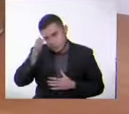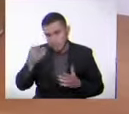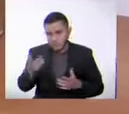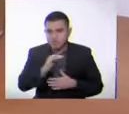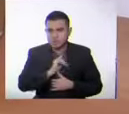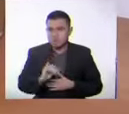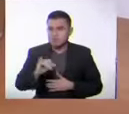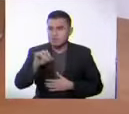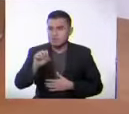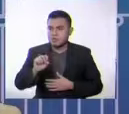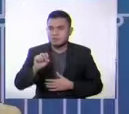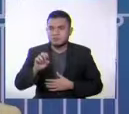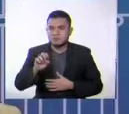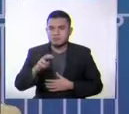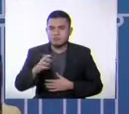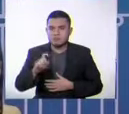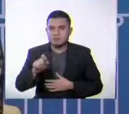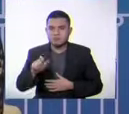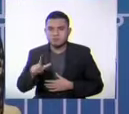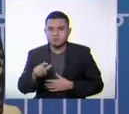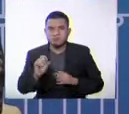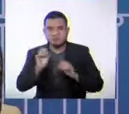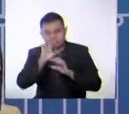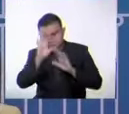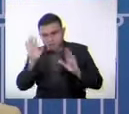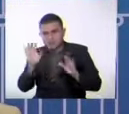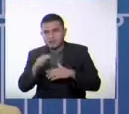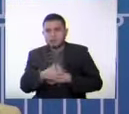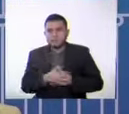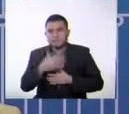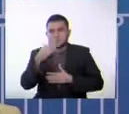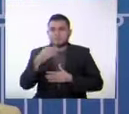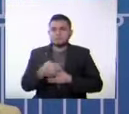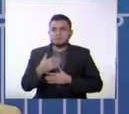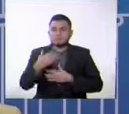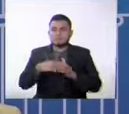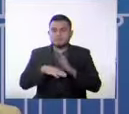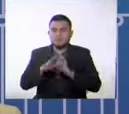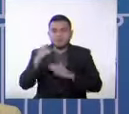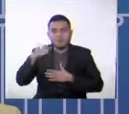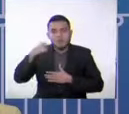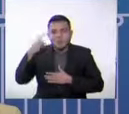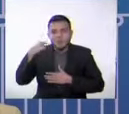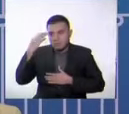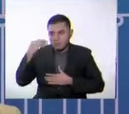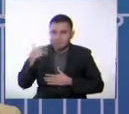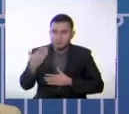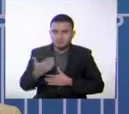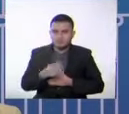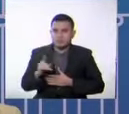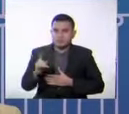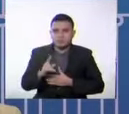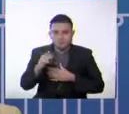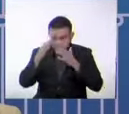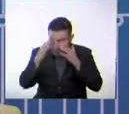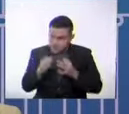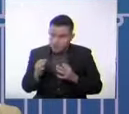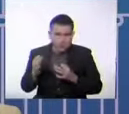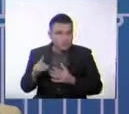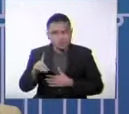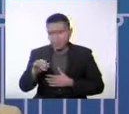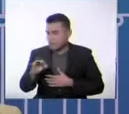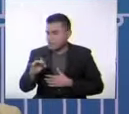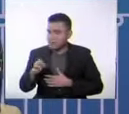identidad sexual y ya nos queda más claro. Y es que tanto la masculinidad o la feminidad no se decide o no se define